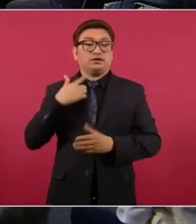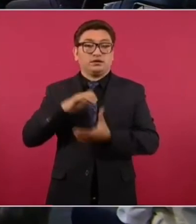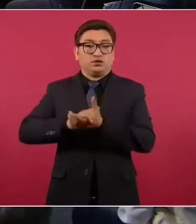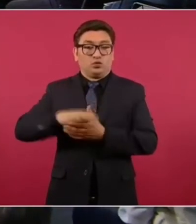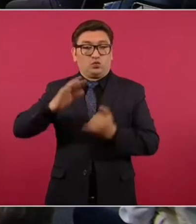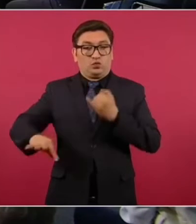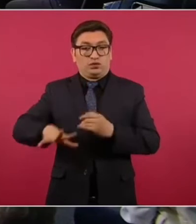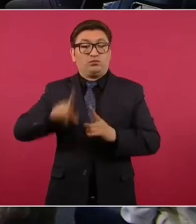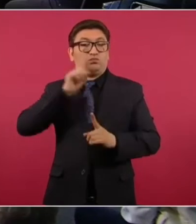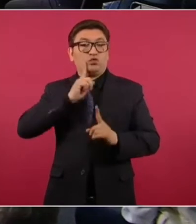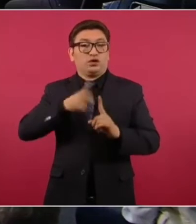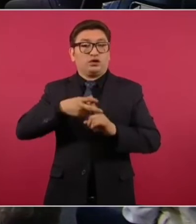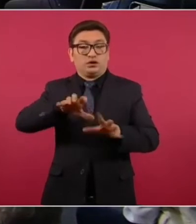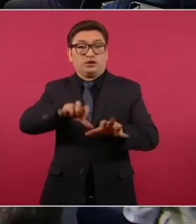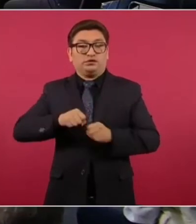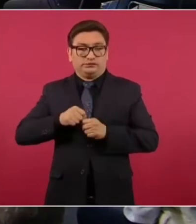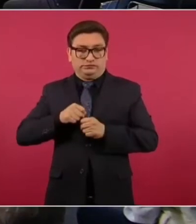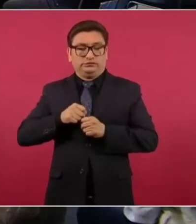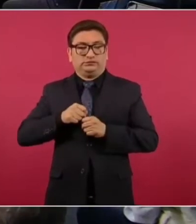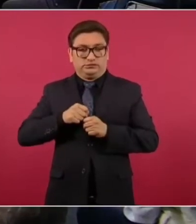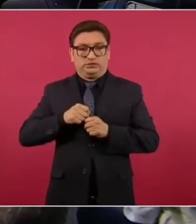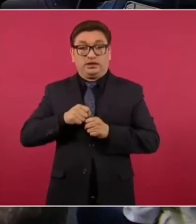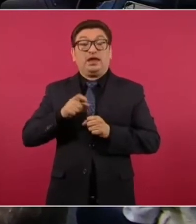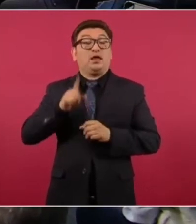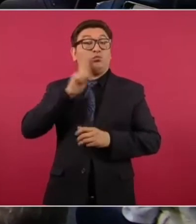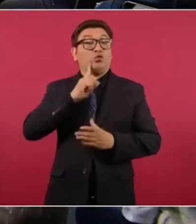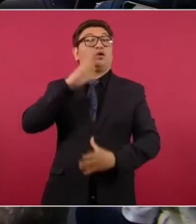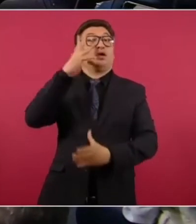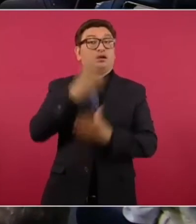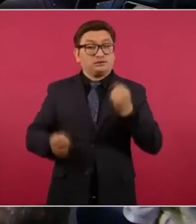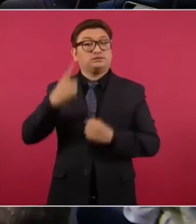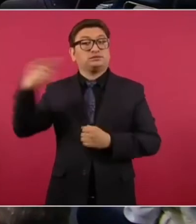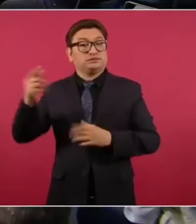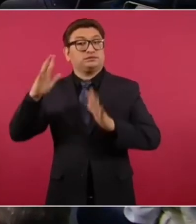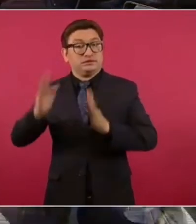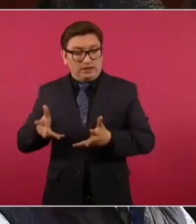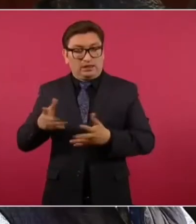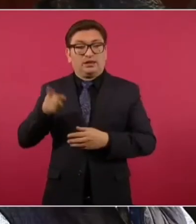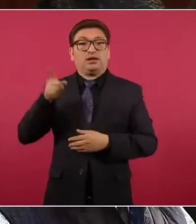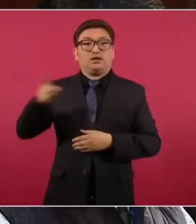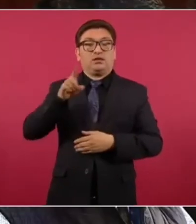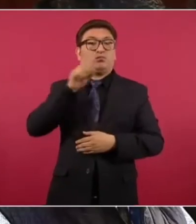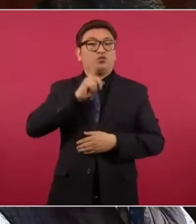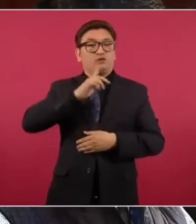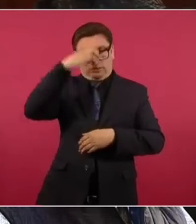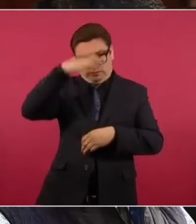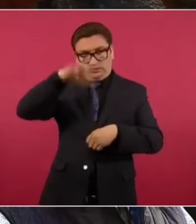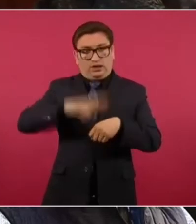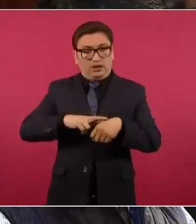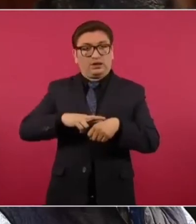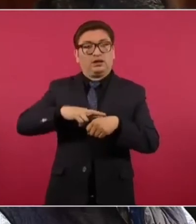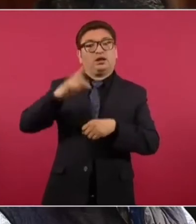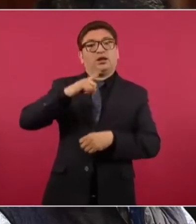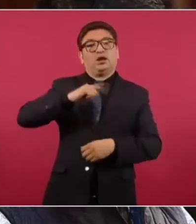una mujer que ya había huido de sus manos, una mujer extranjera que se fue a